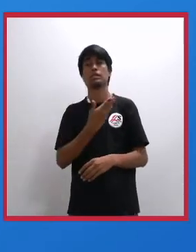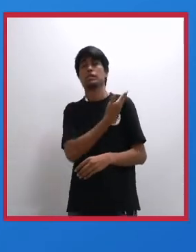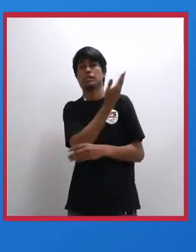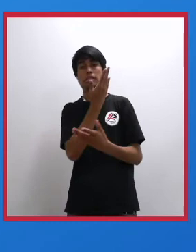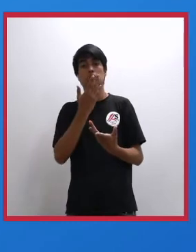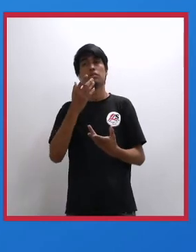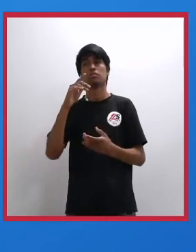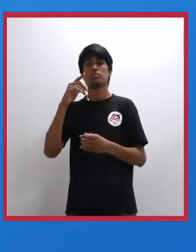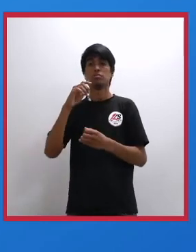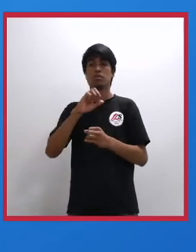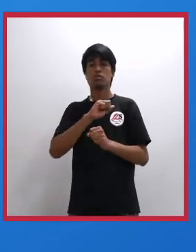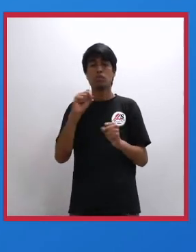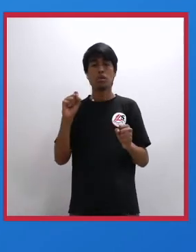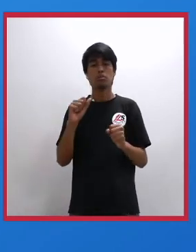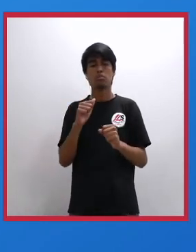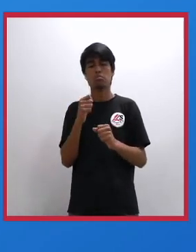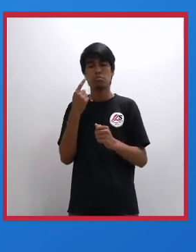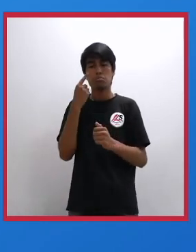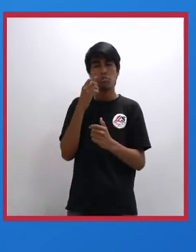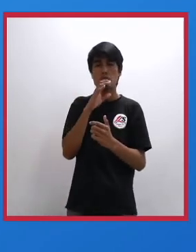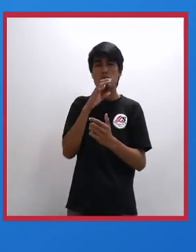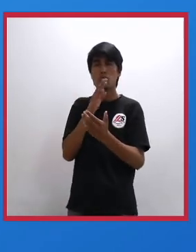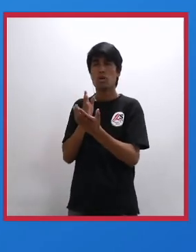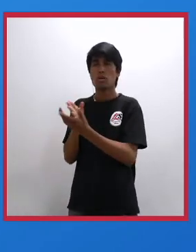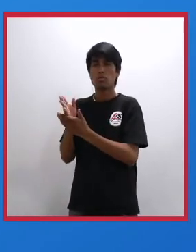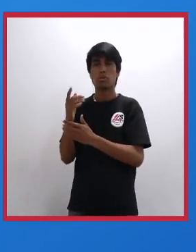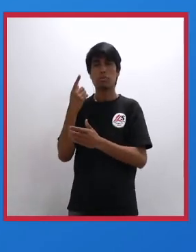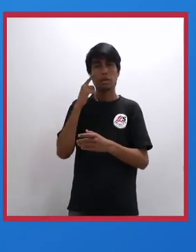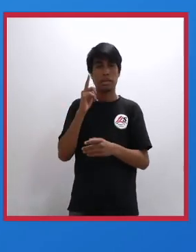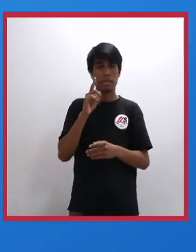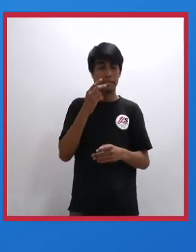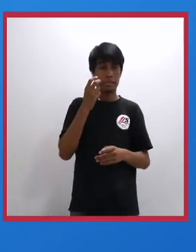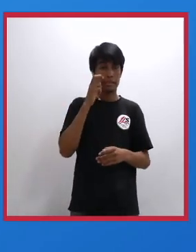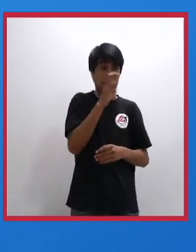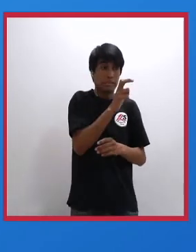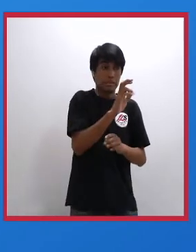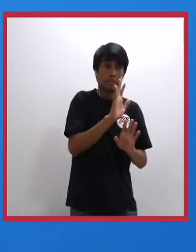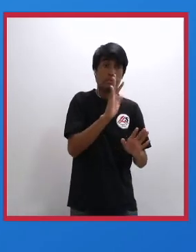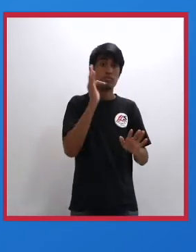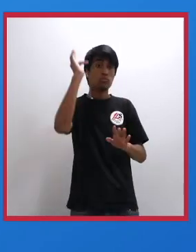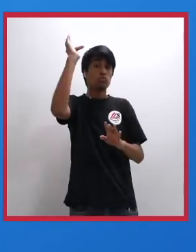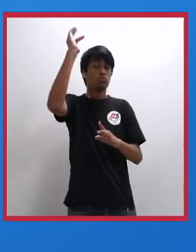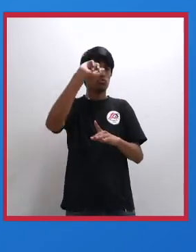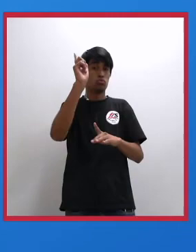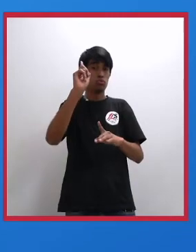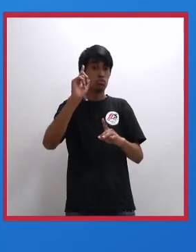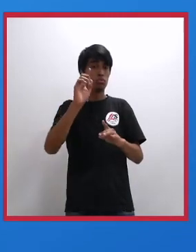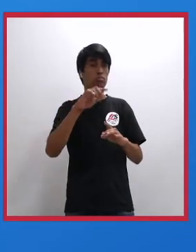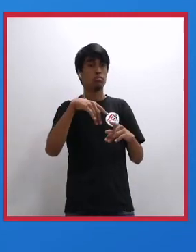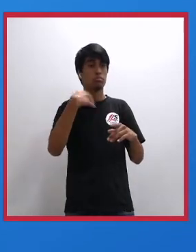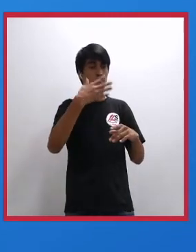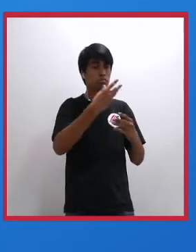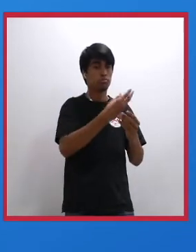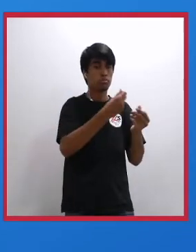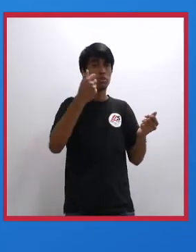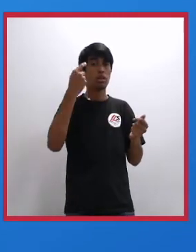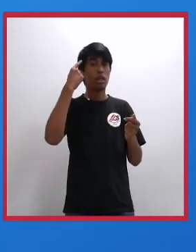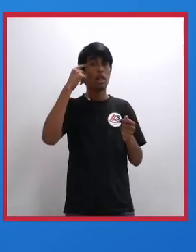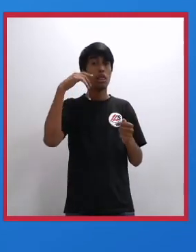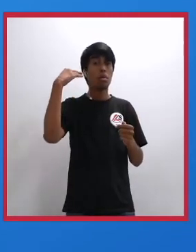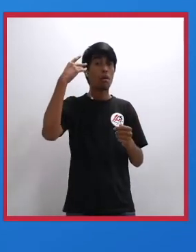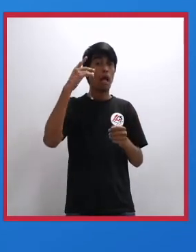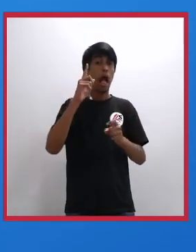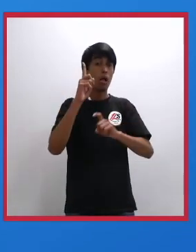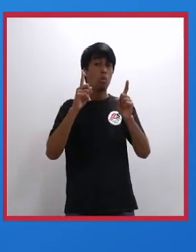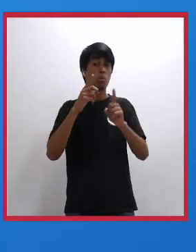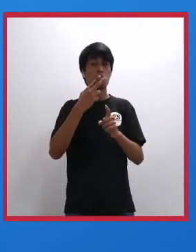si se pueden evitar en un futuro o como lecciones aprendidas para tomar las